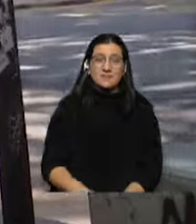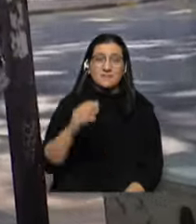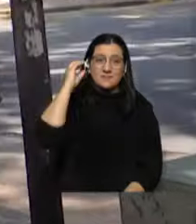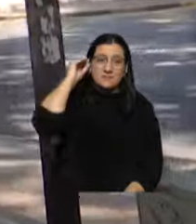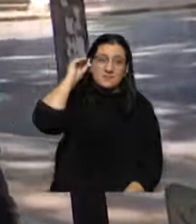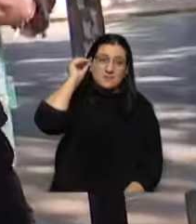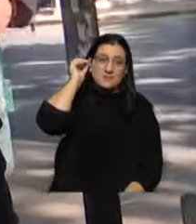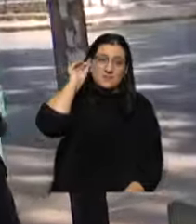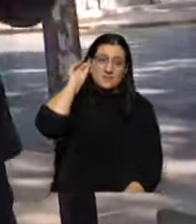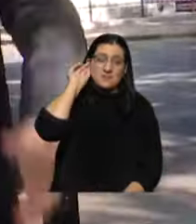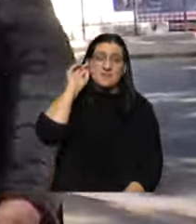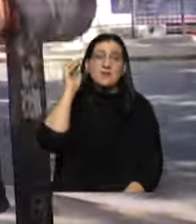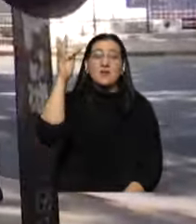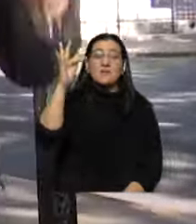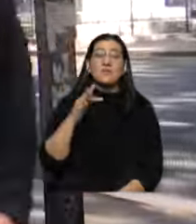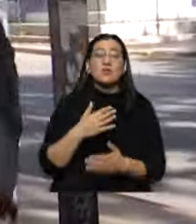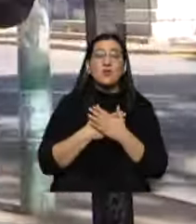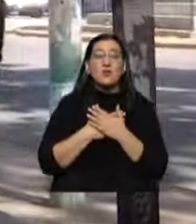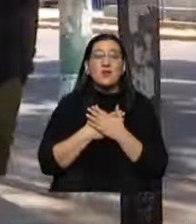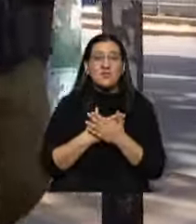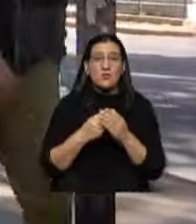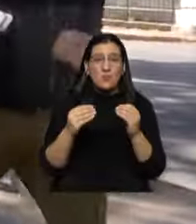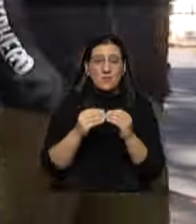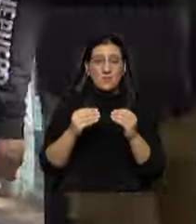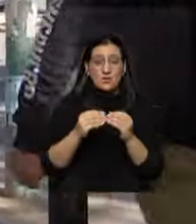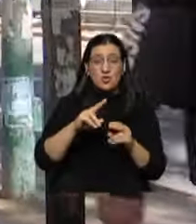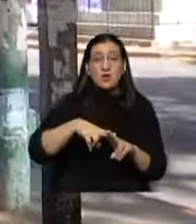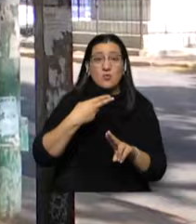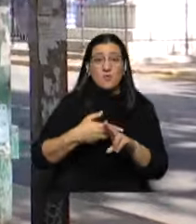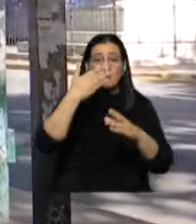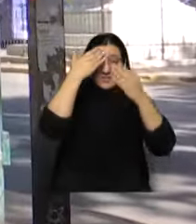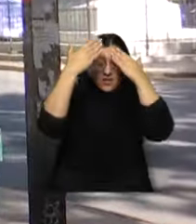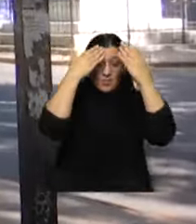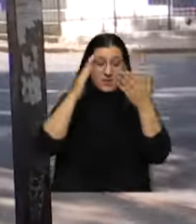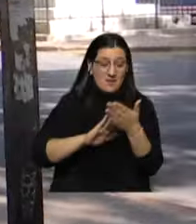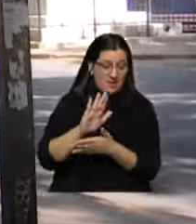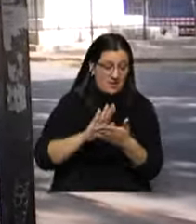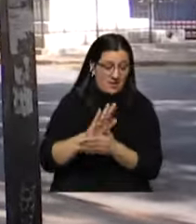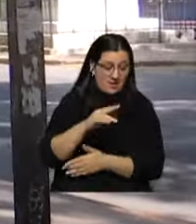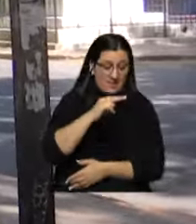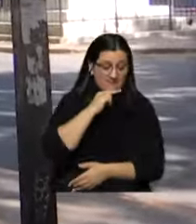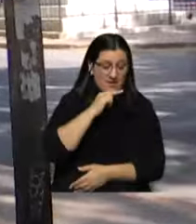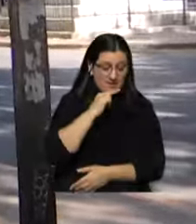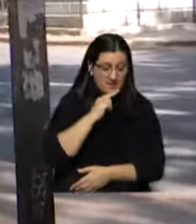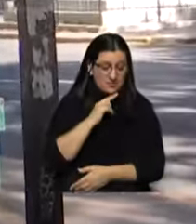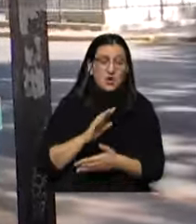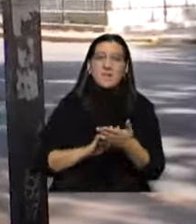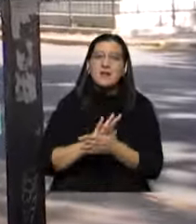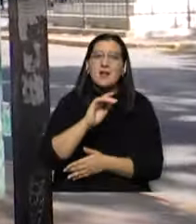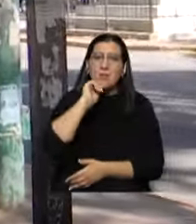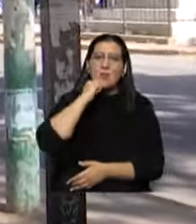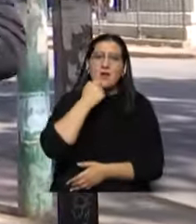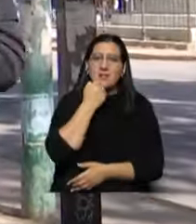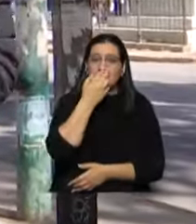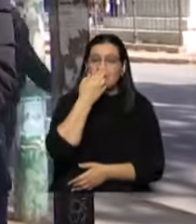Fito querido, compañeras, renuevo el saludo en esta hermosa mañana, mañana de viernes, mañana luminosa, mañana espectral, como